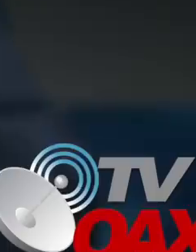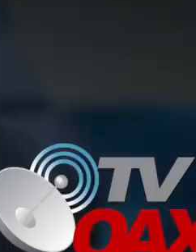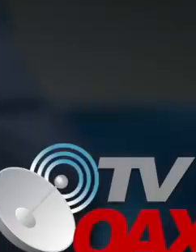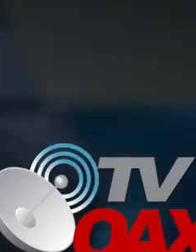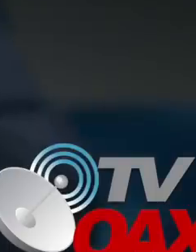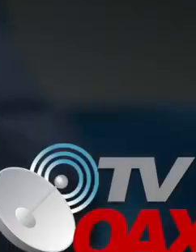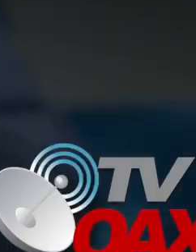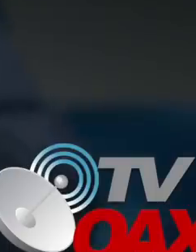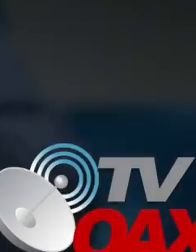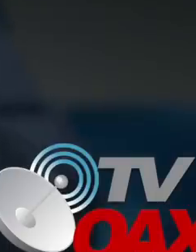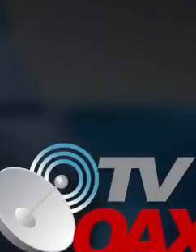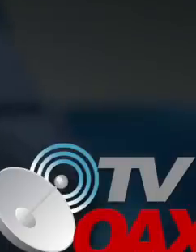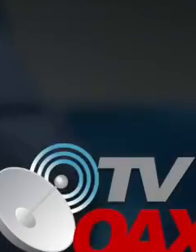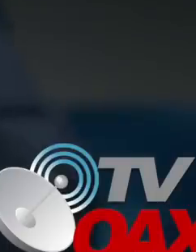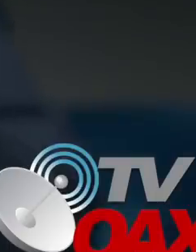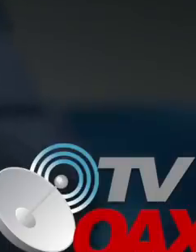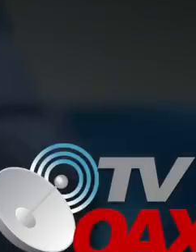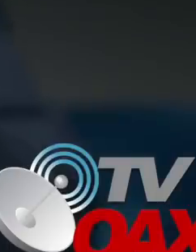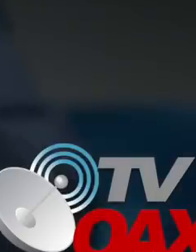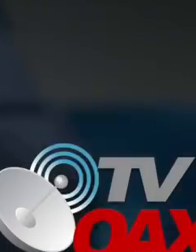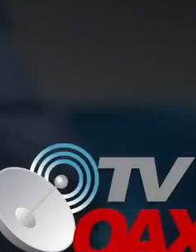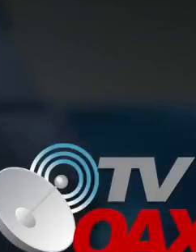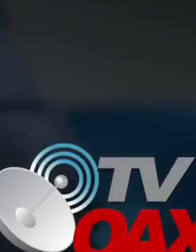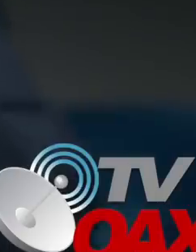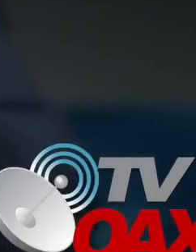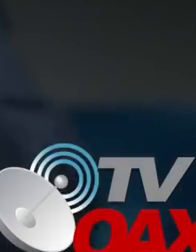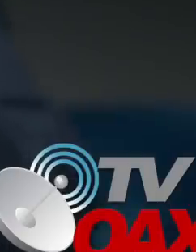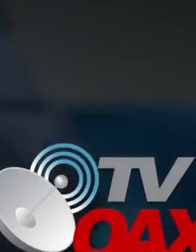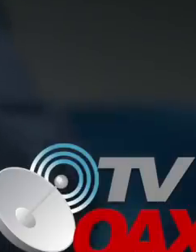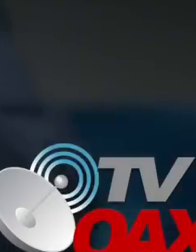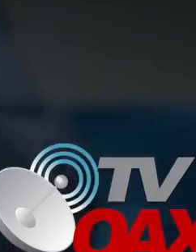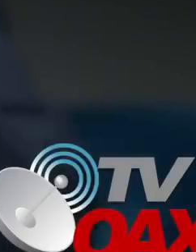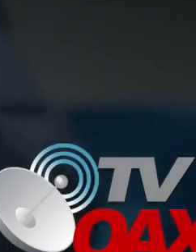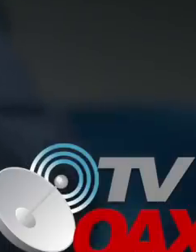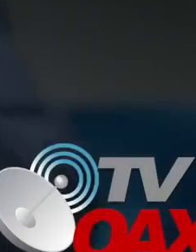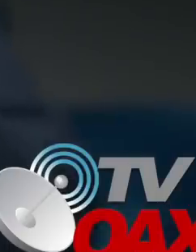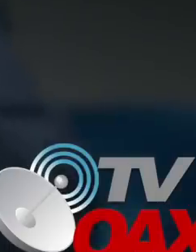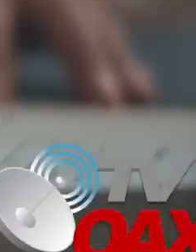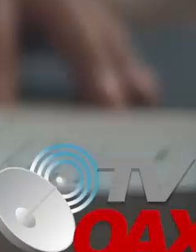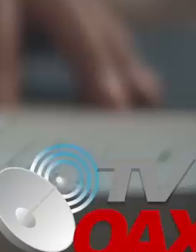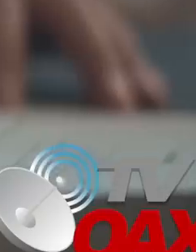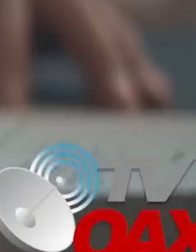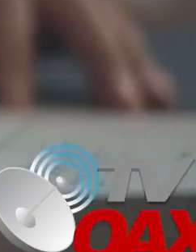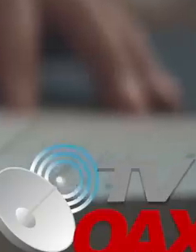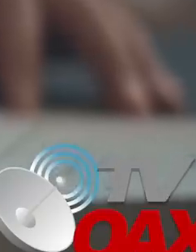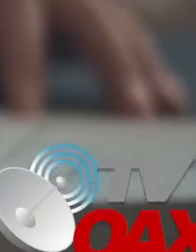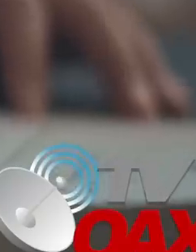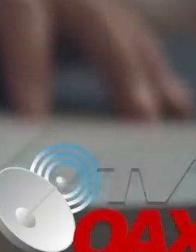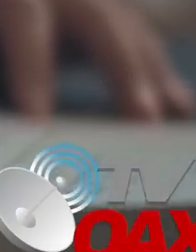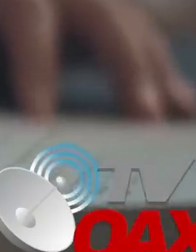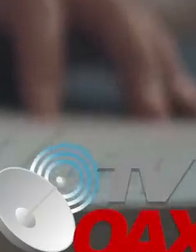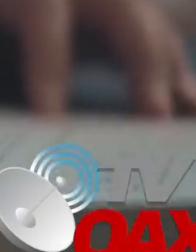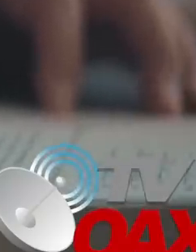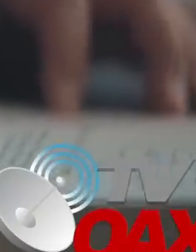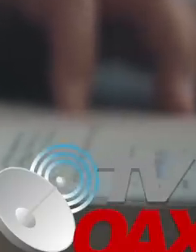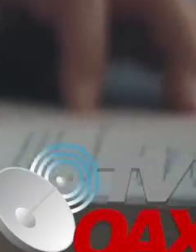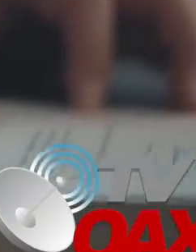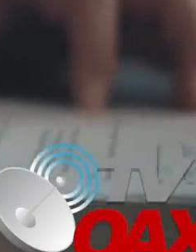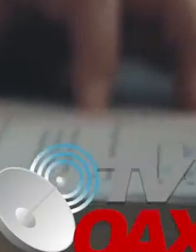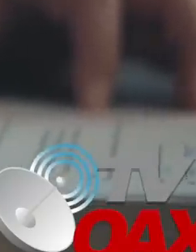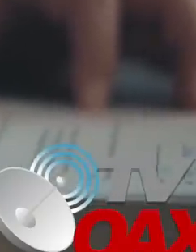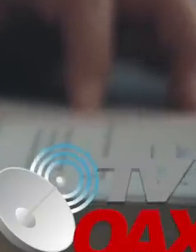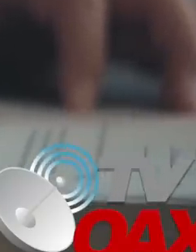O, para contemplar las posibilidades de su gobierno en esta nueva adquisición. De ser